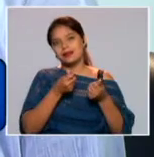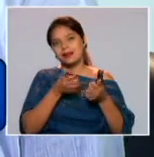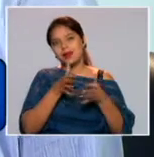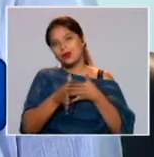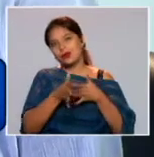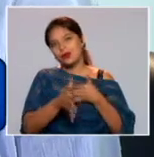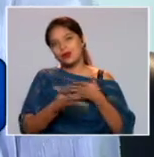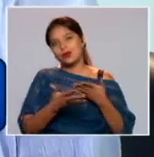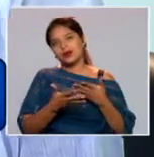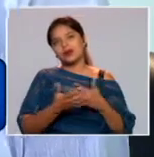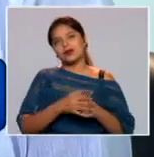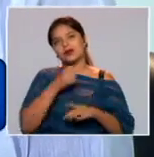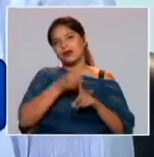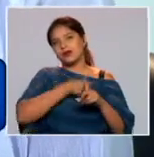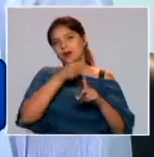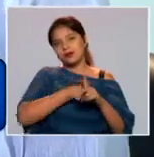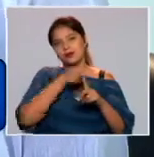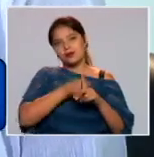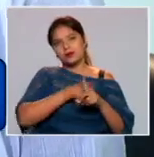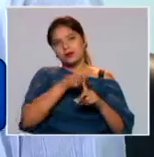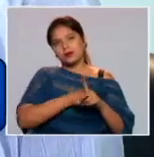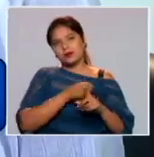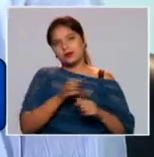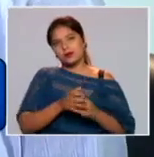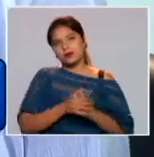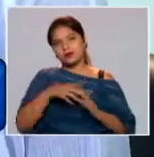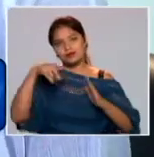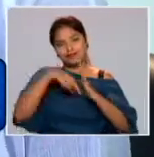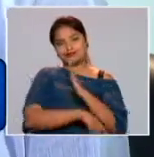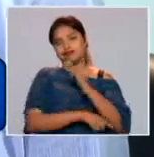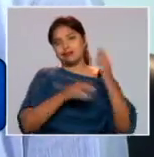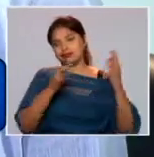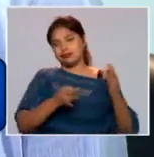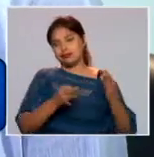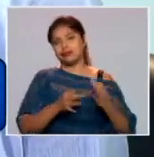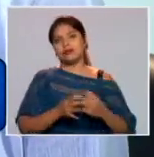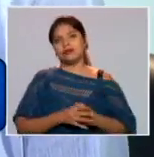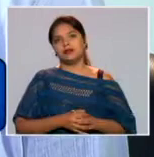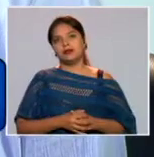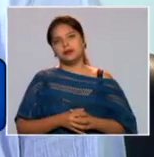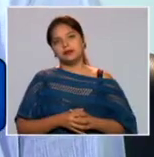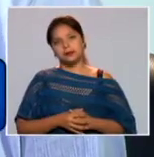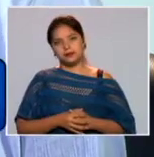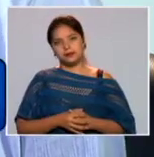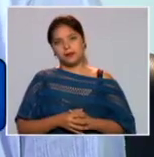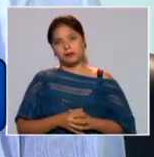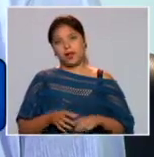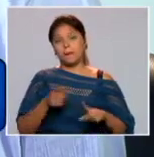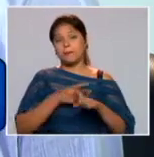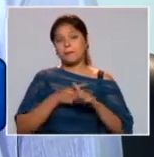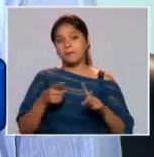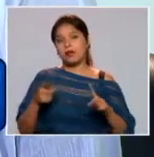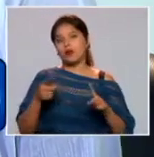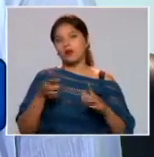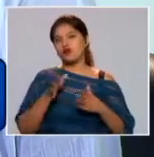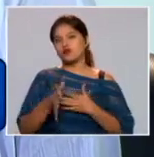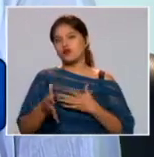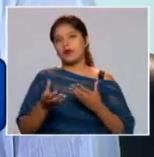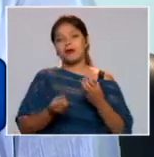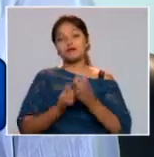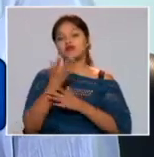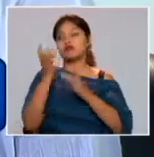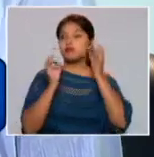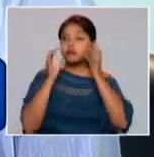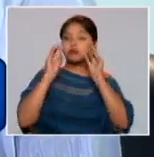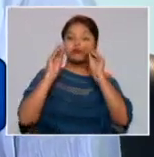para para dedicarnos a a hondar en este digamos en este campo de acción Pero en cuanto a la circula a la creación